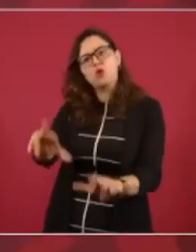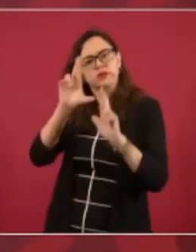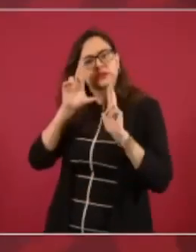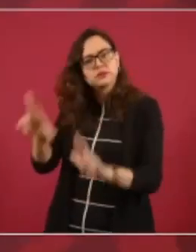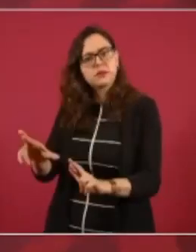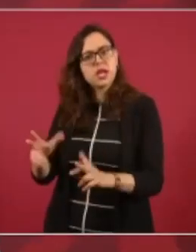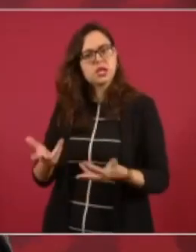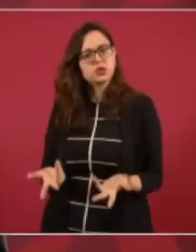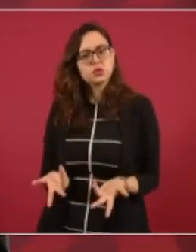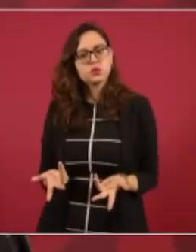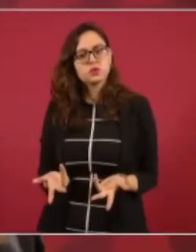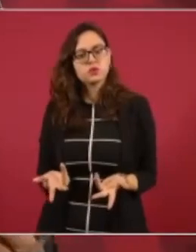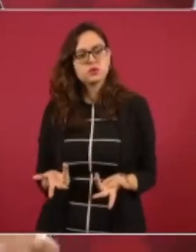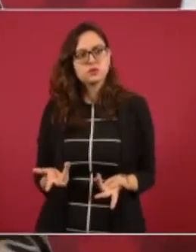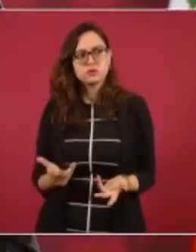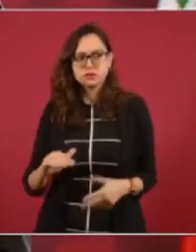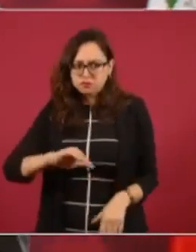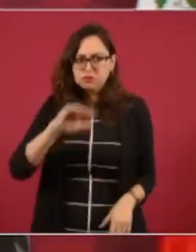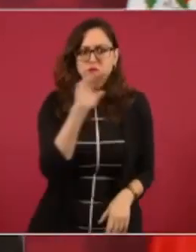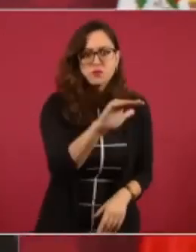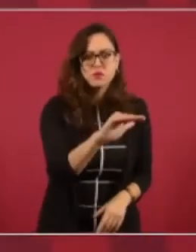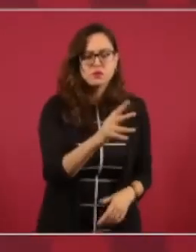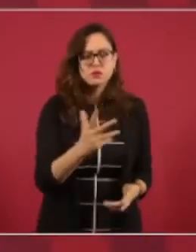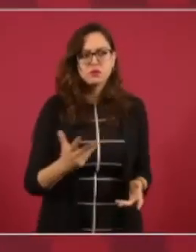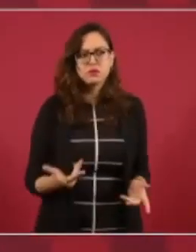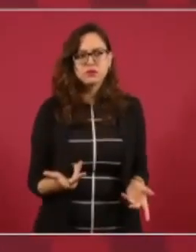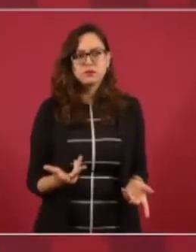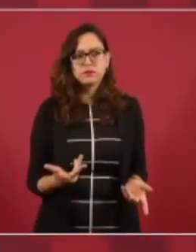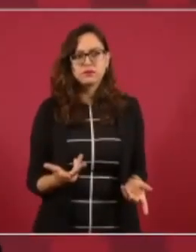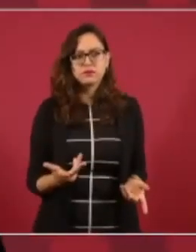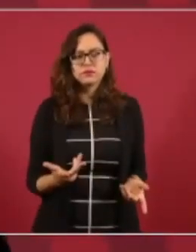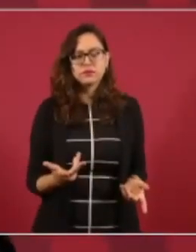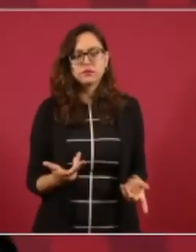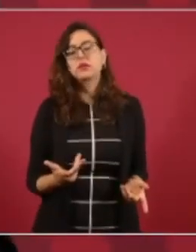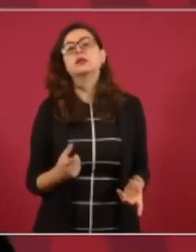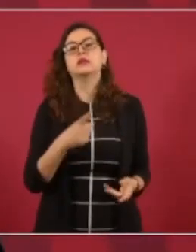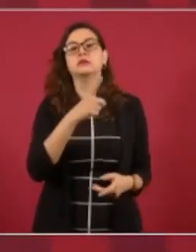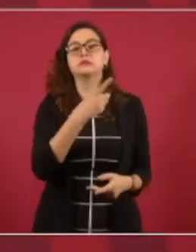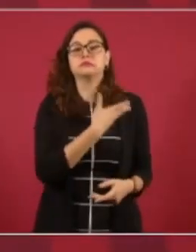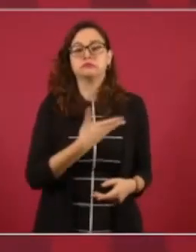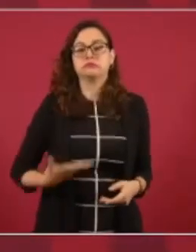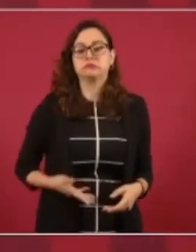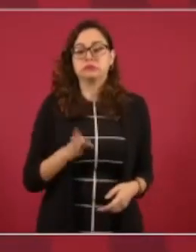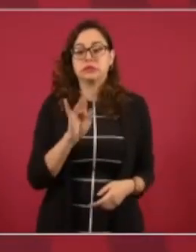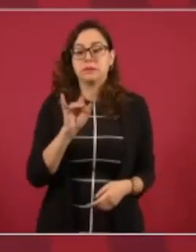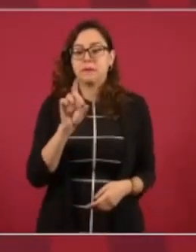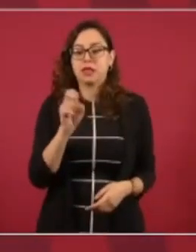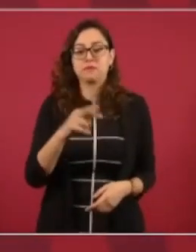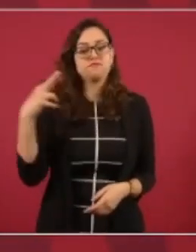Entonces se entendió de que no es por ahí,